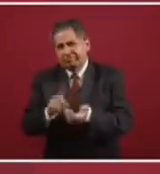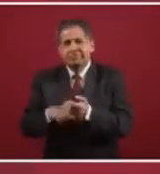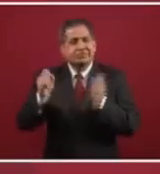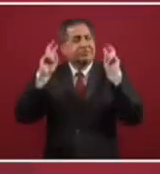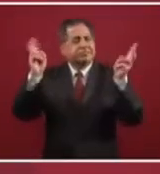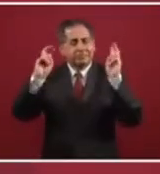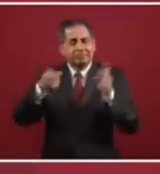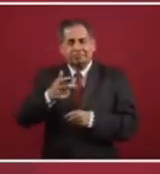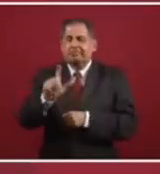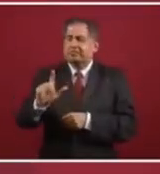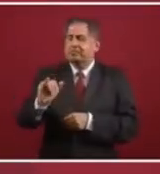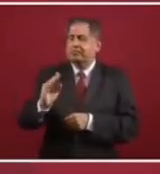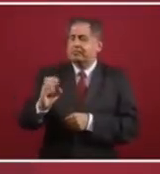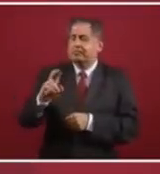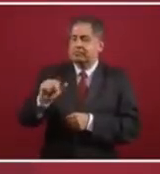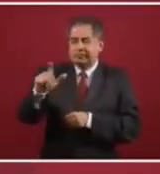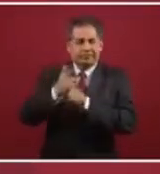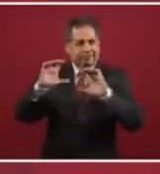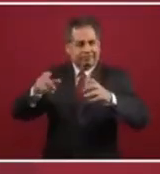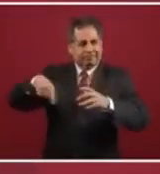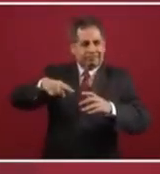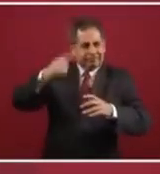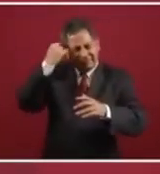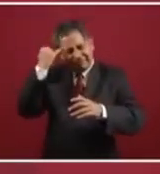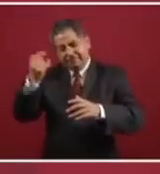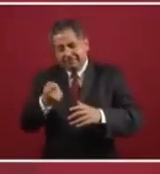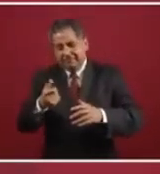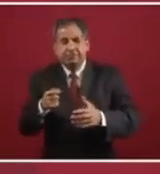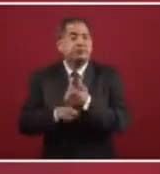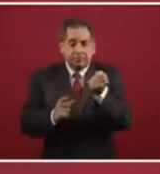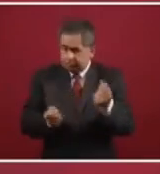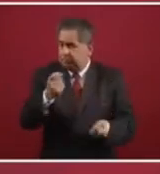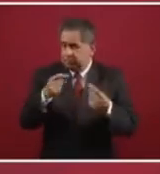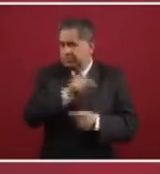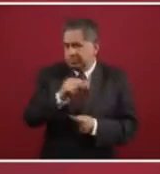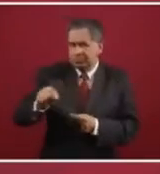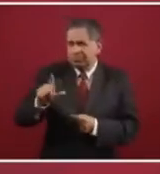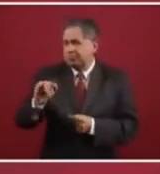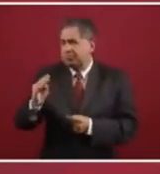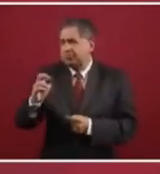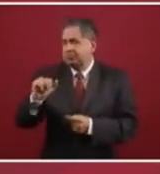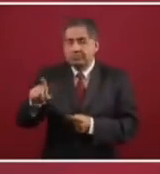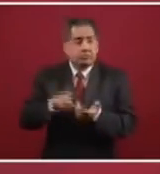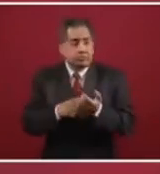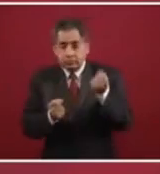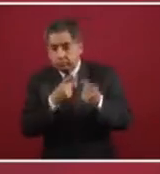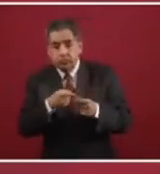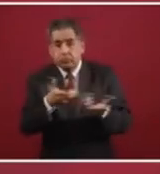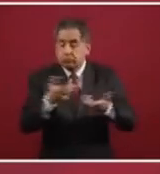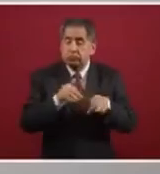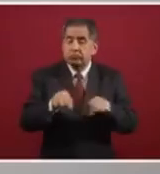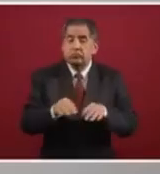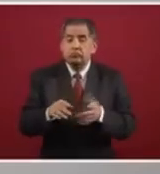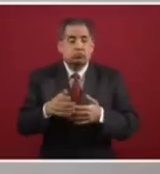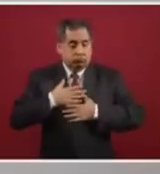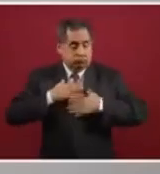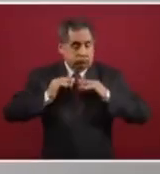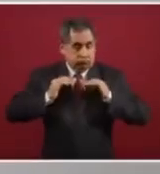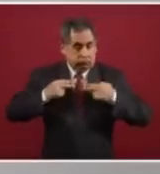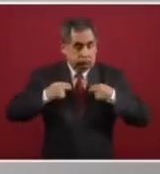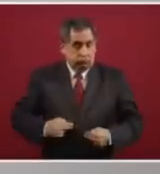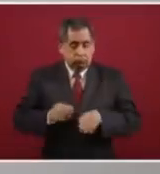los liberales, acuérdense que habían liberales que surcían sus